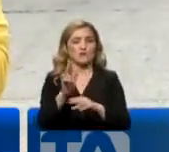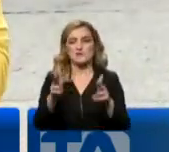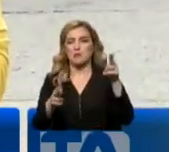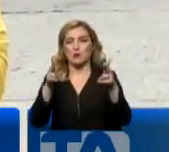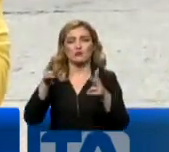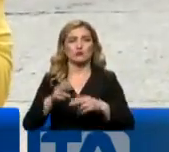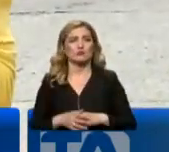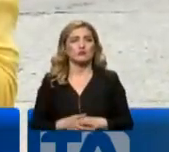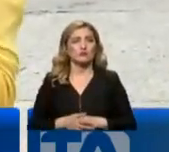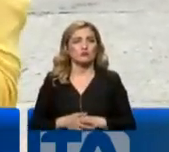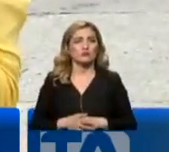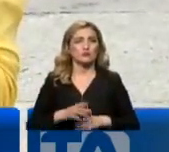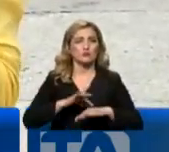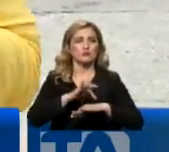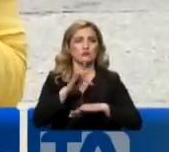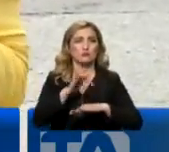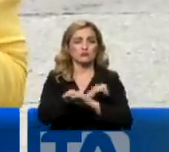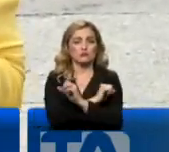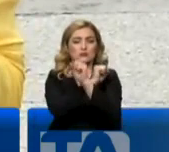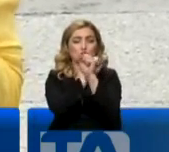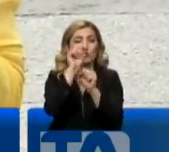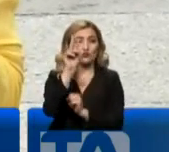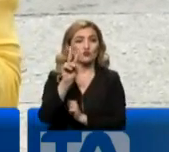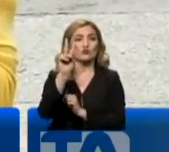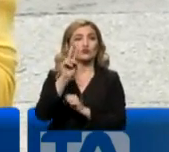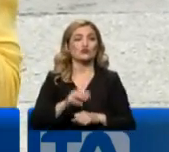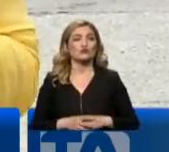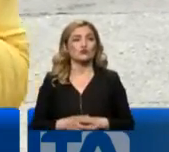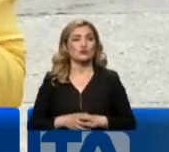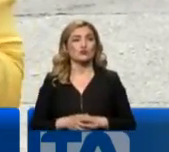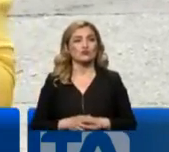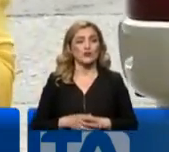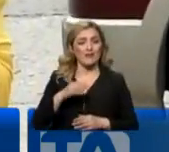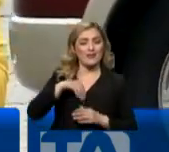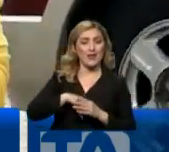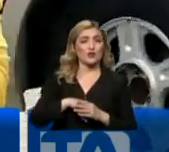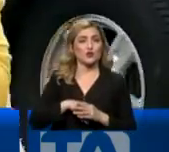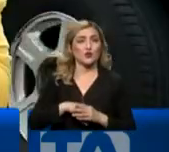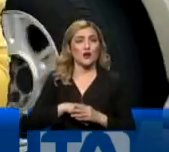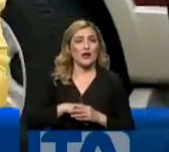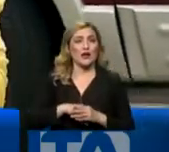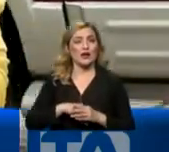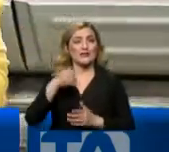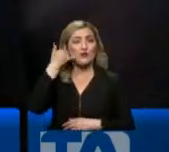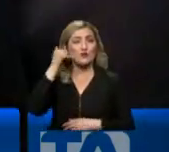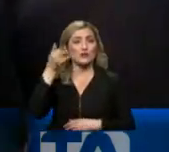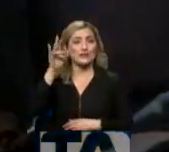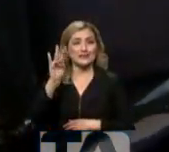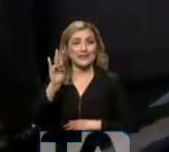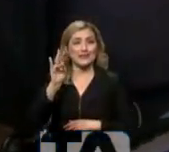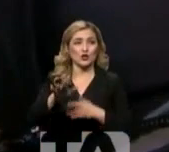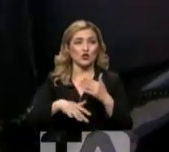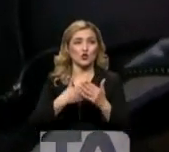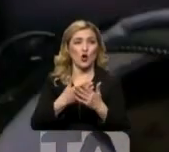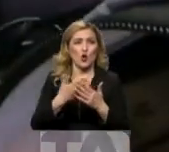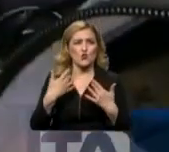los actos delictivos durante la madrugada y mañana de este viernes. En su poder se encontraron 17 teléfonos celulares, todos de